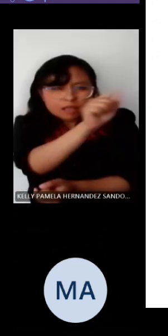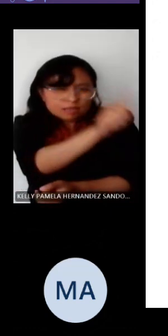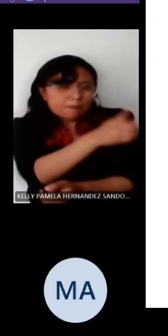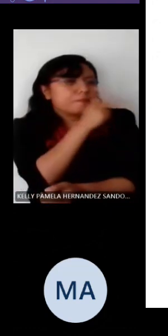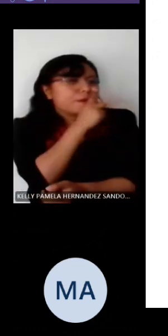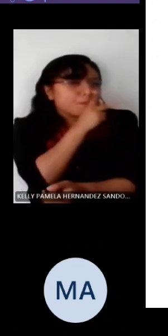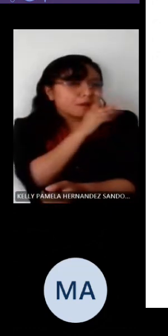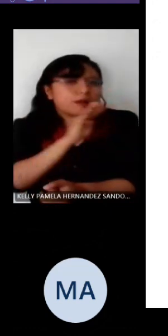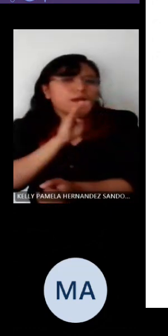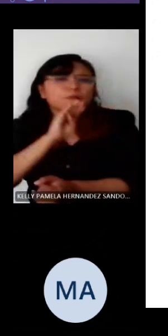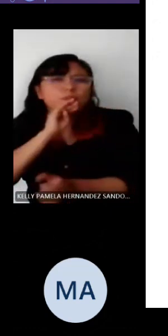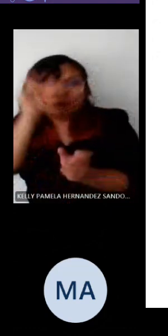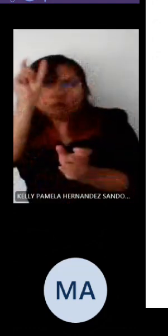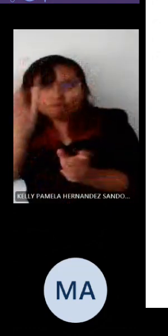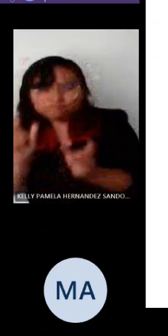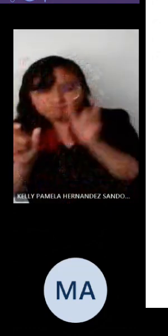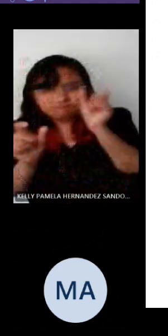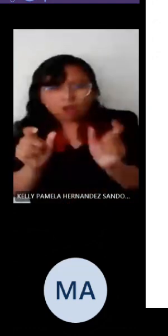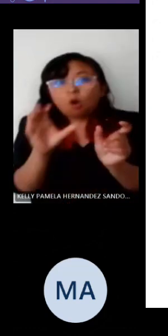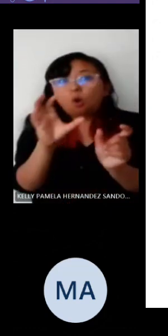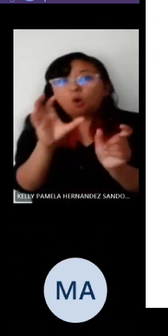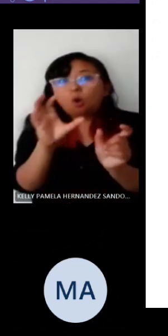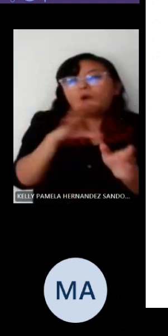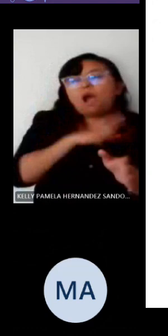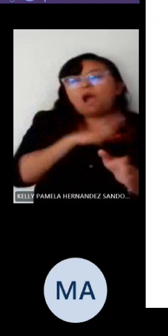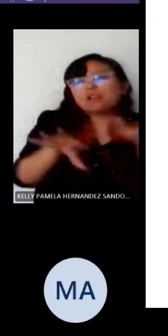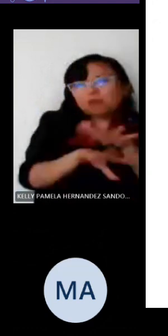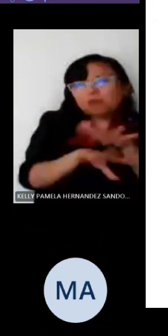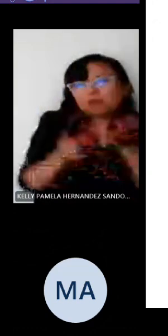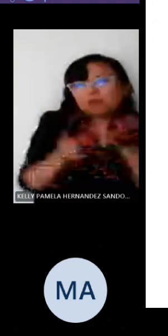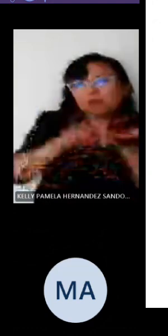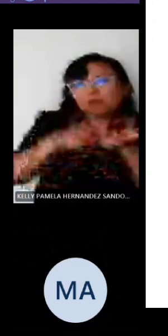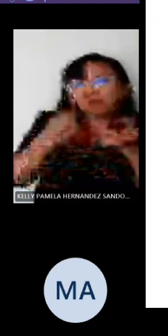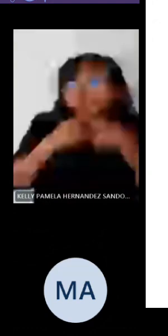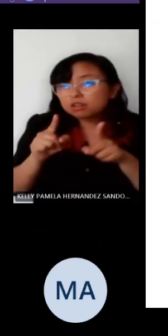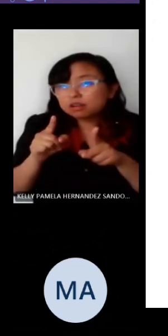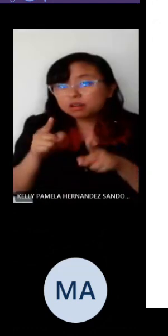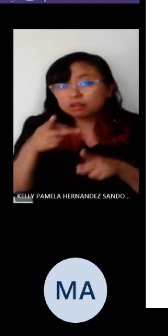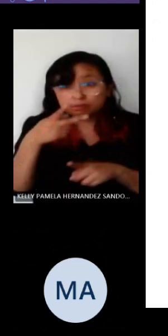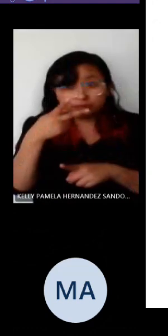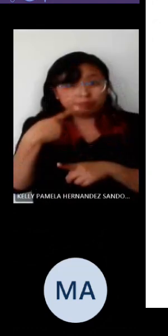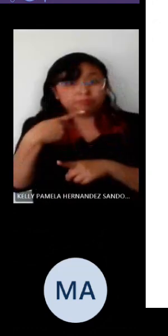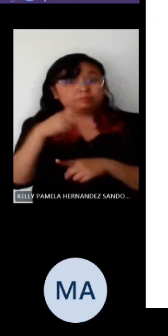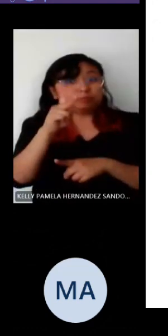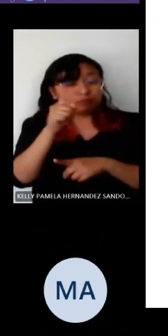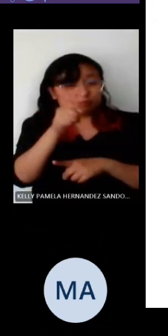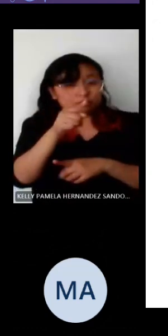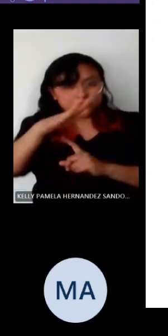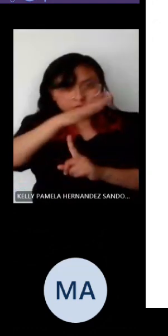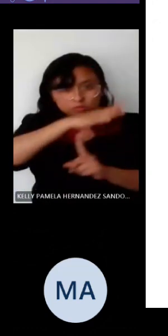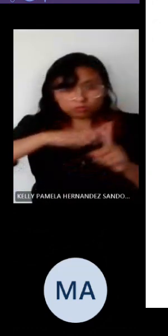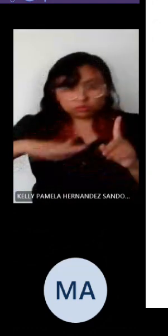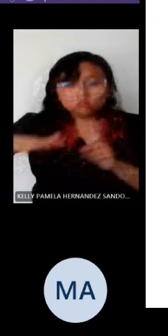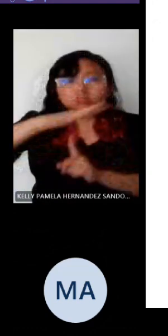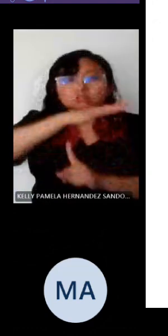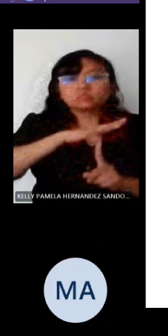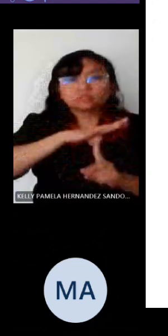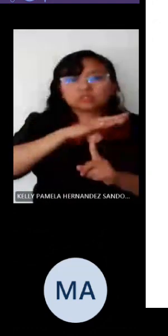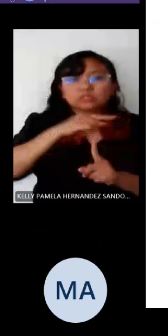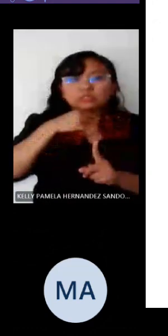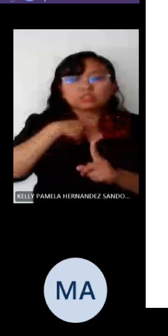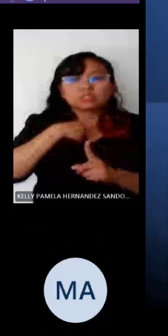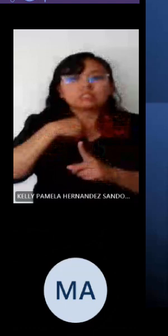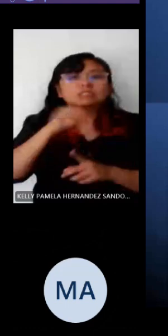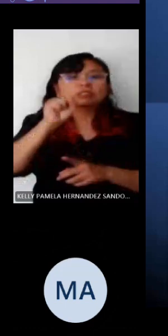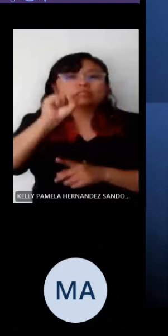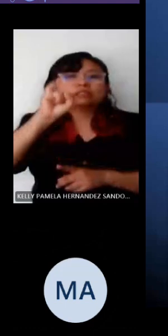cromosoma de papá, o podemos tener mutaciones que son diferentes, ¿sí? Pero en el contexto sobre todo del síndrome de Usher,